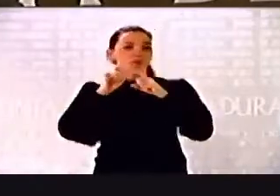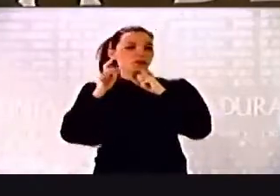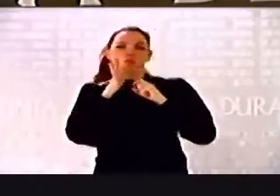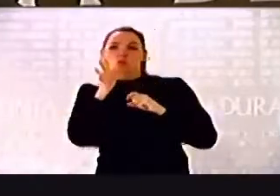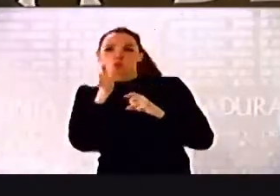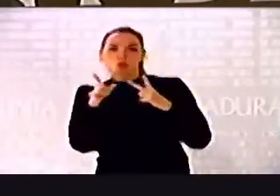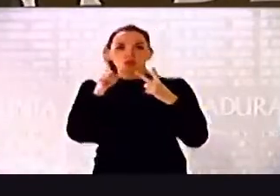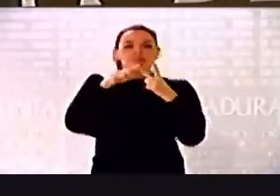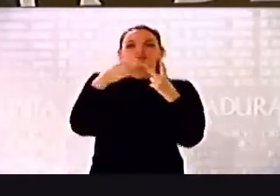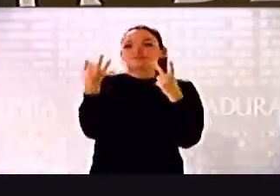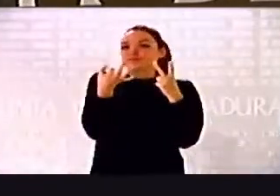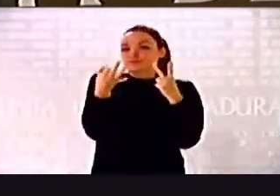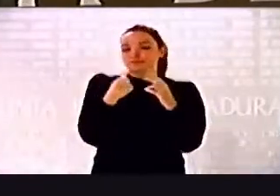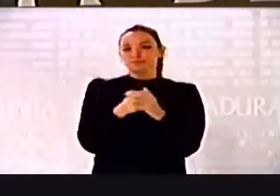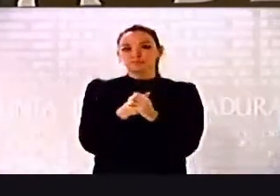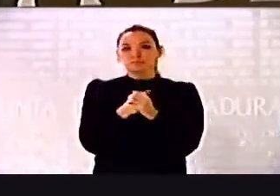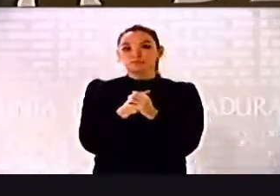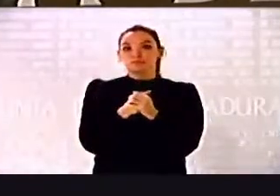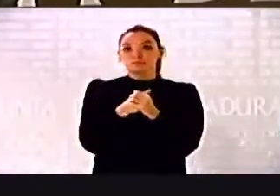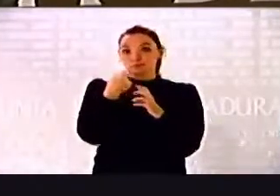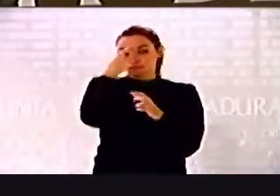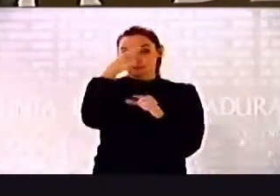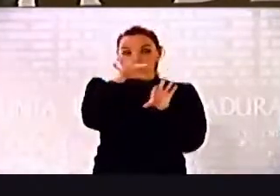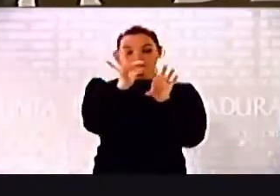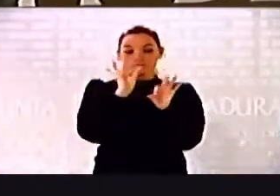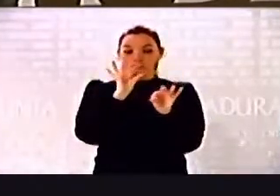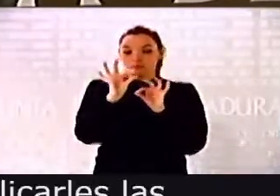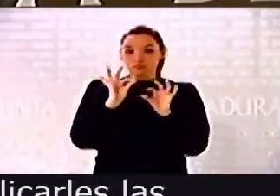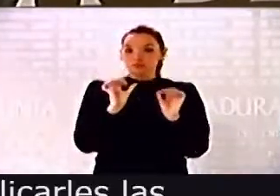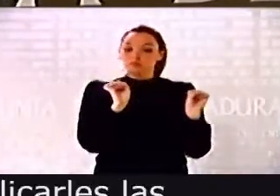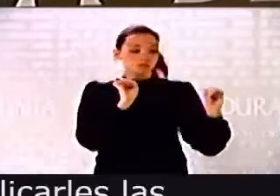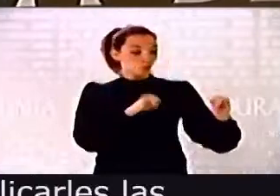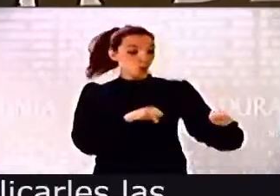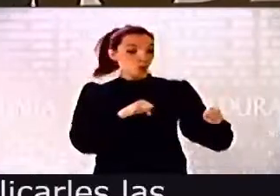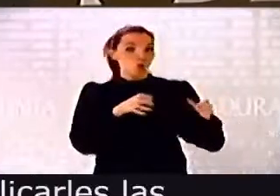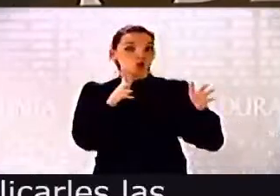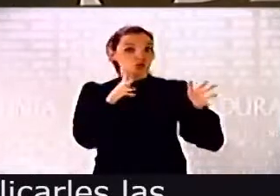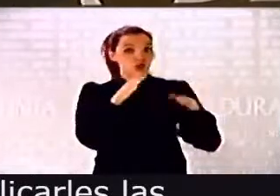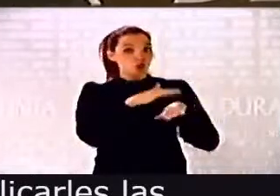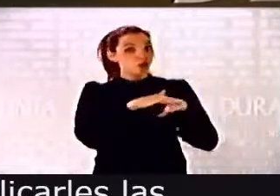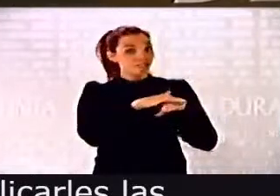es explicarle las decisiones que hemos adoptado en Consejo de Gobierno,